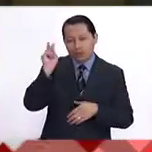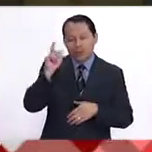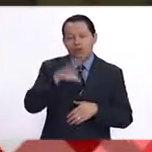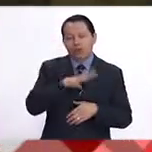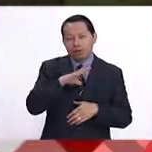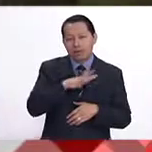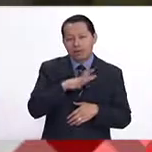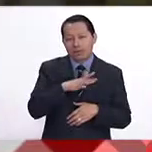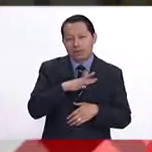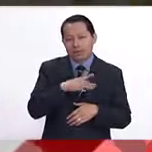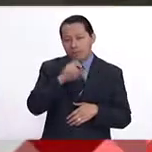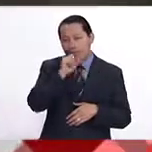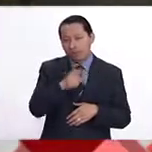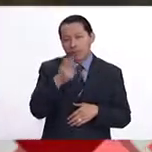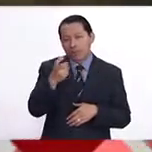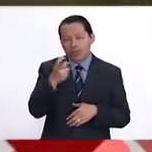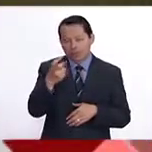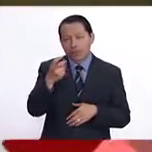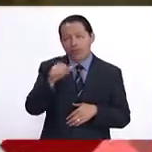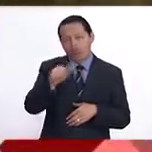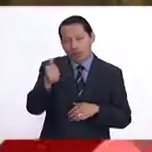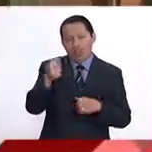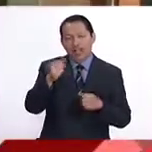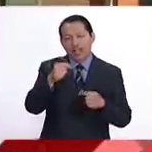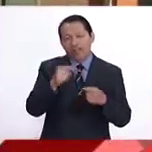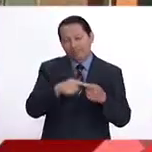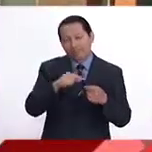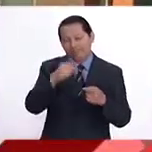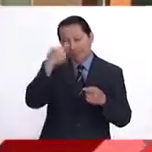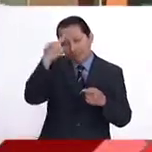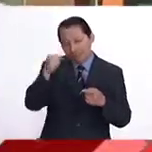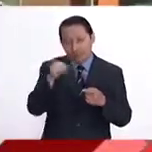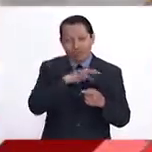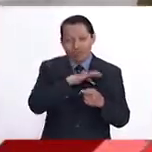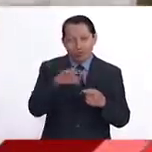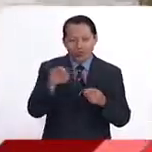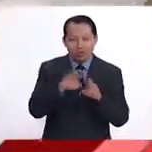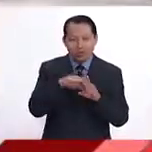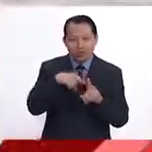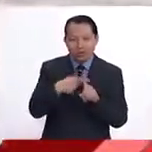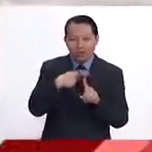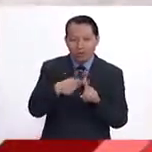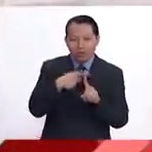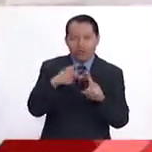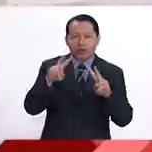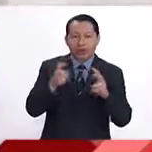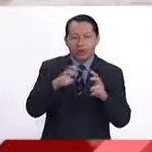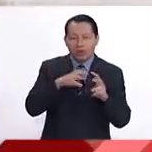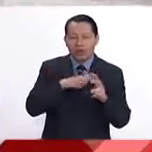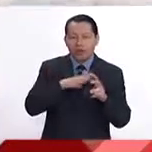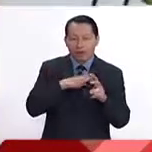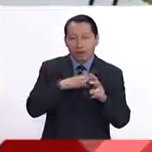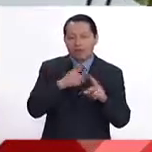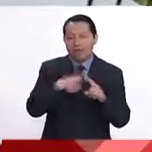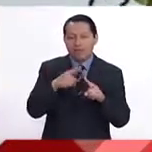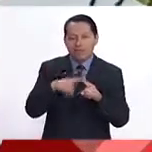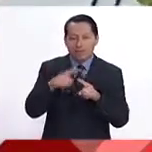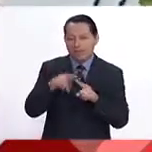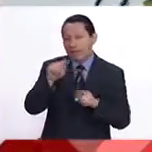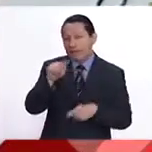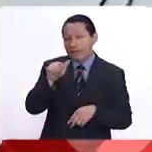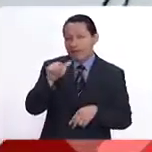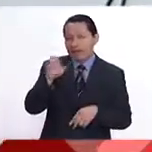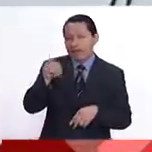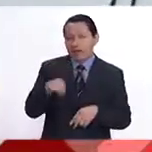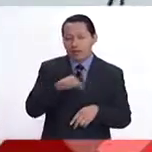Pero esa es otra razón por la que yo creo que podemos ser optimistas en términos de los logros del TLC.